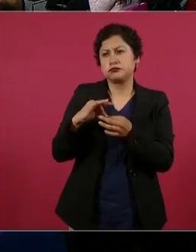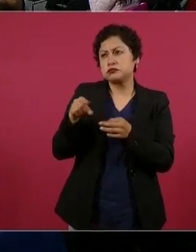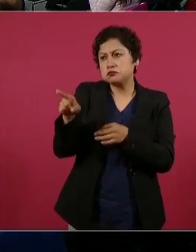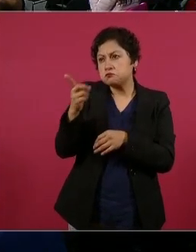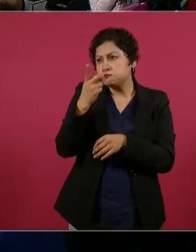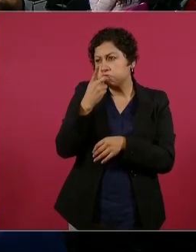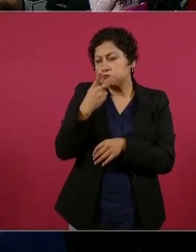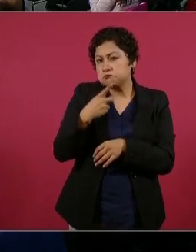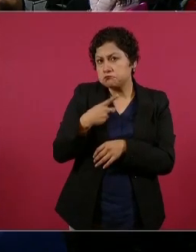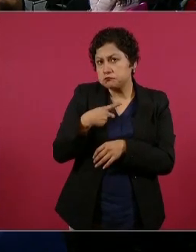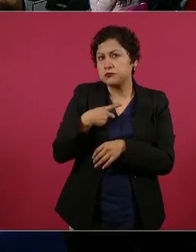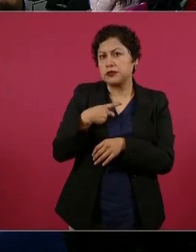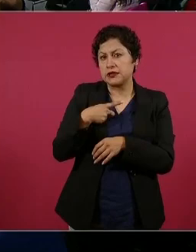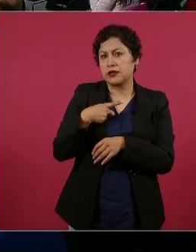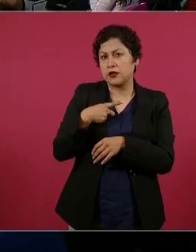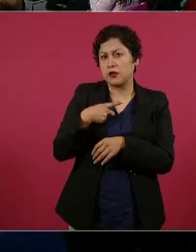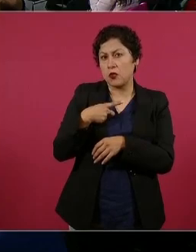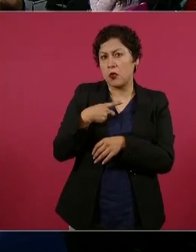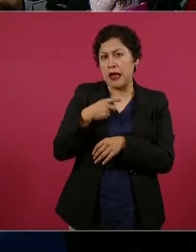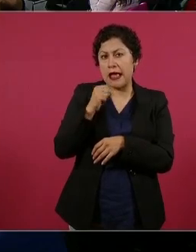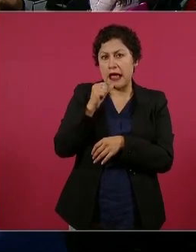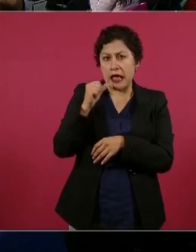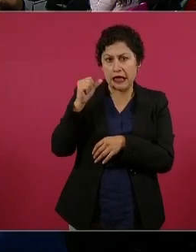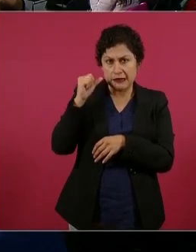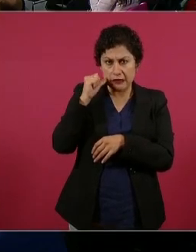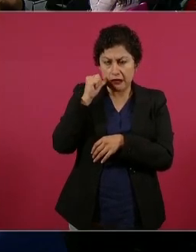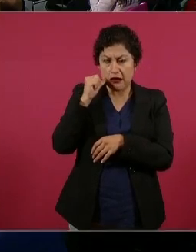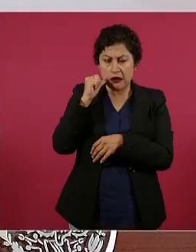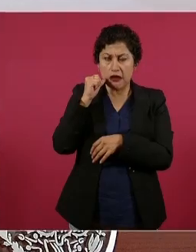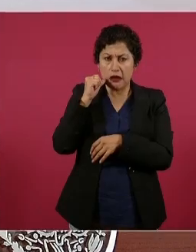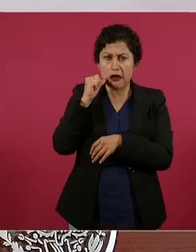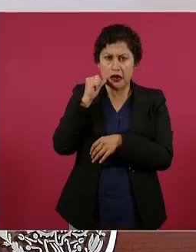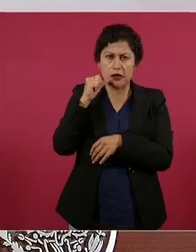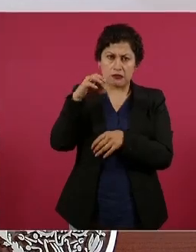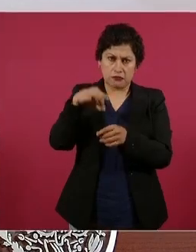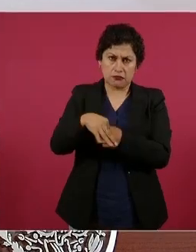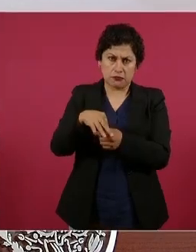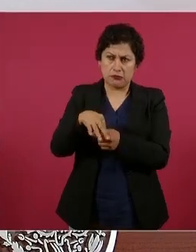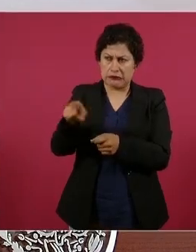las elecciones el lunes, ayer, y